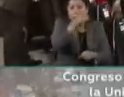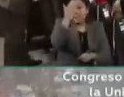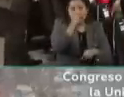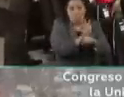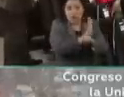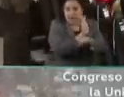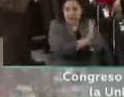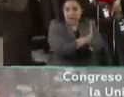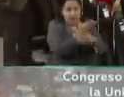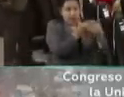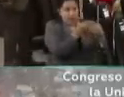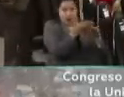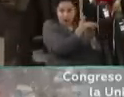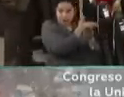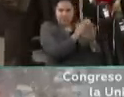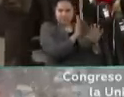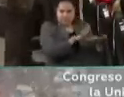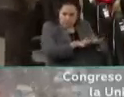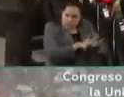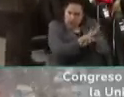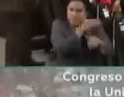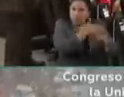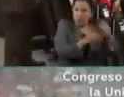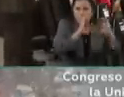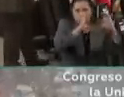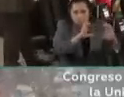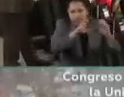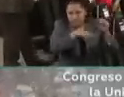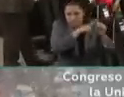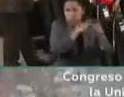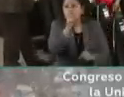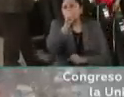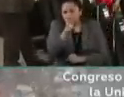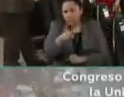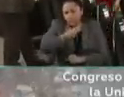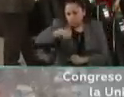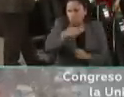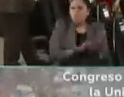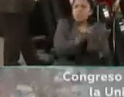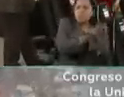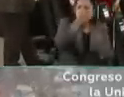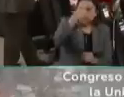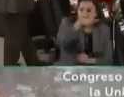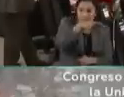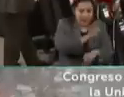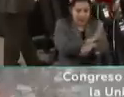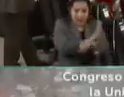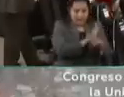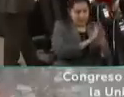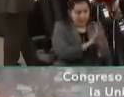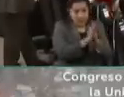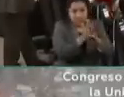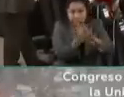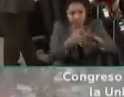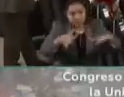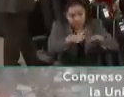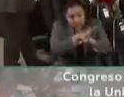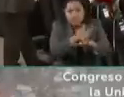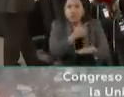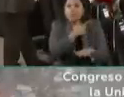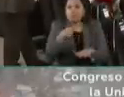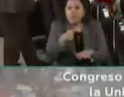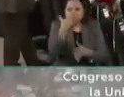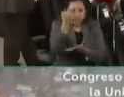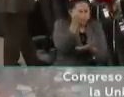2000 hemos impulsado reformas para invertir en la transición energética, incrementar la participación de las energías limpias,